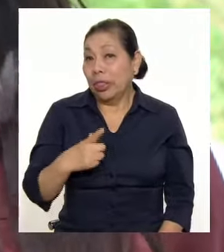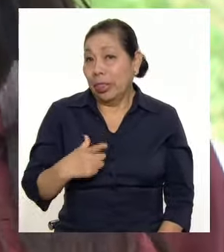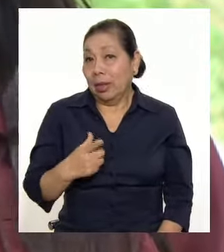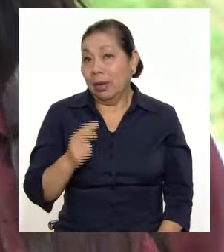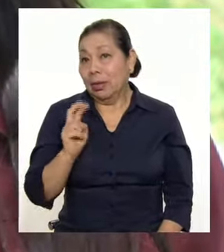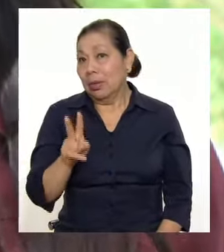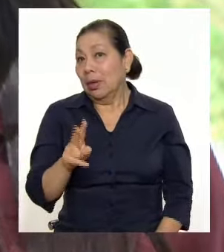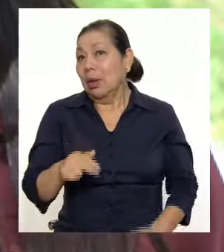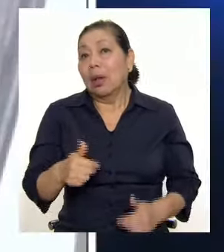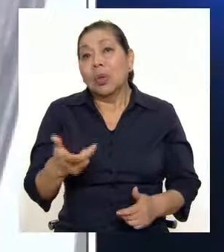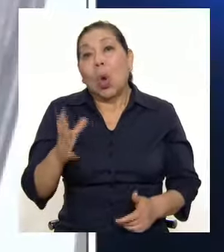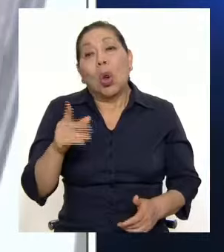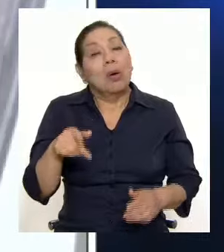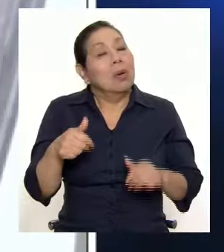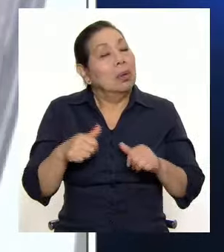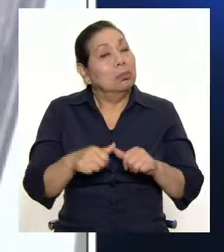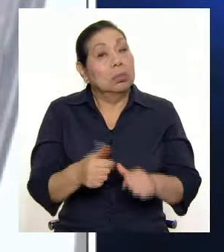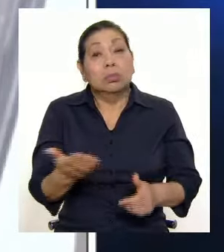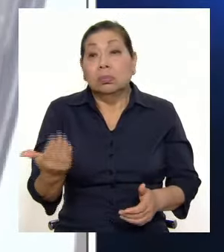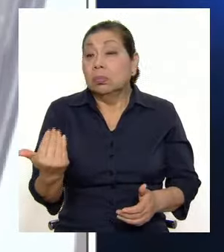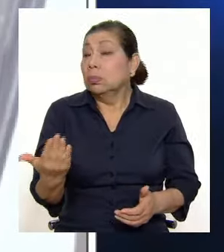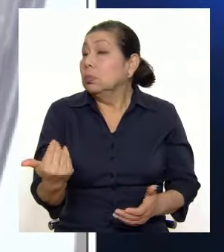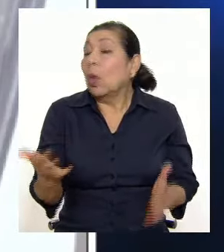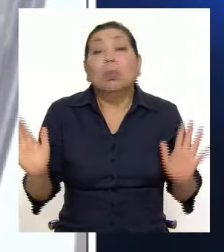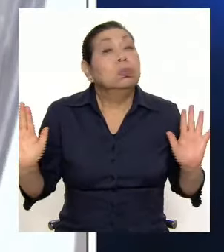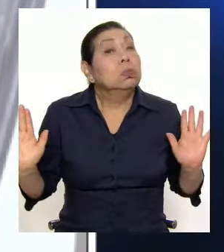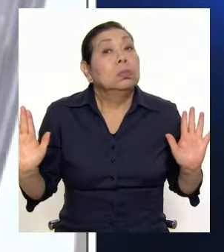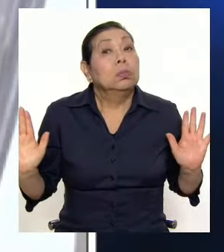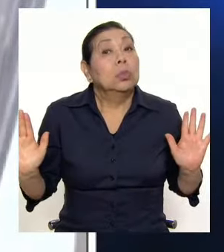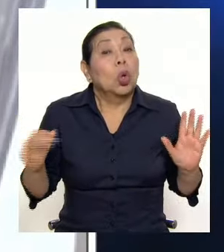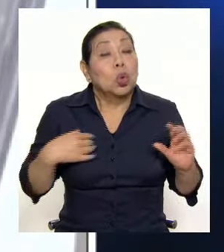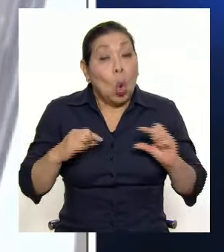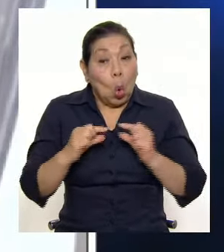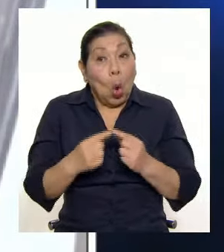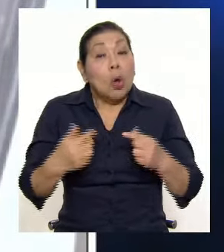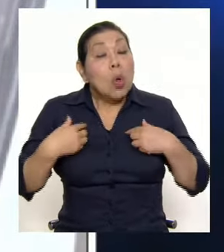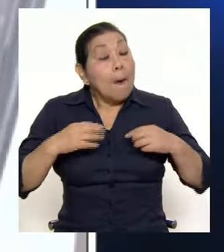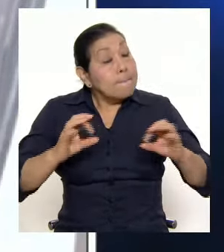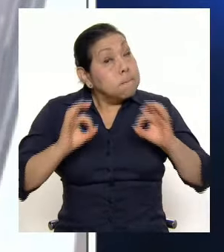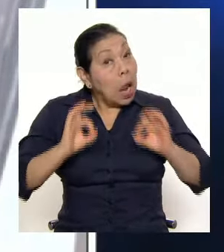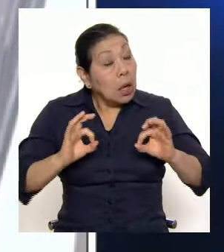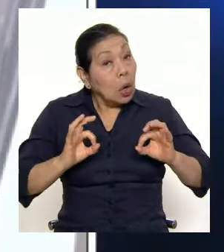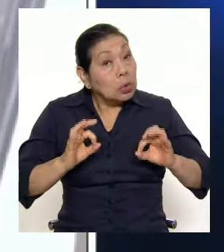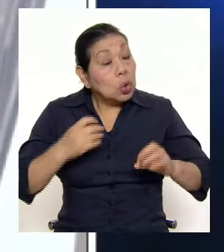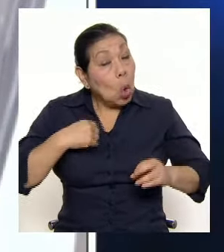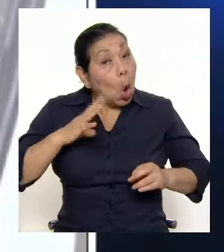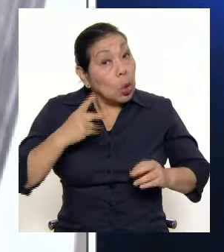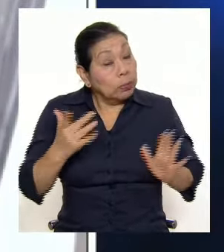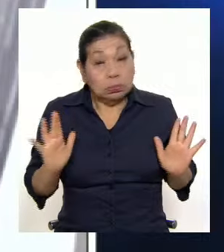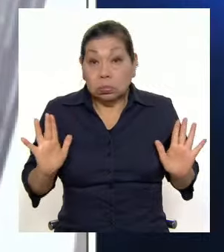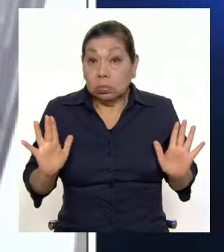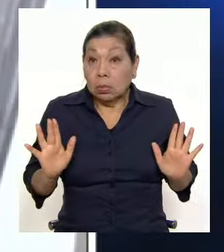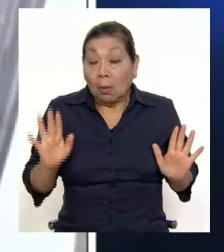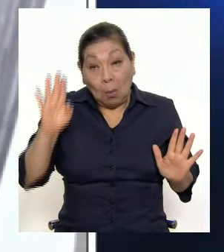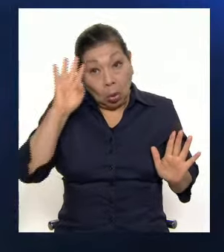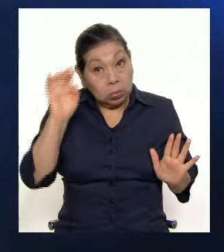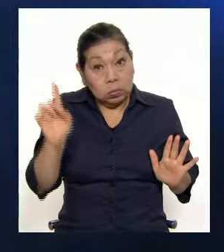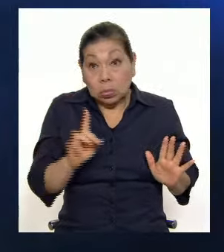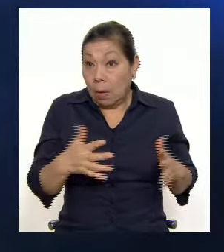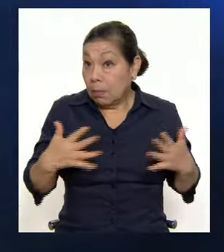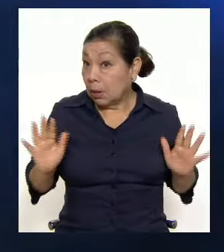en la mira del AMPA. Dijo tal cual, yo pertenezco a una organización criminal muy grande, que no teme a la policía,